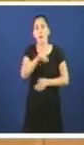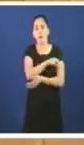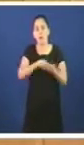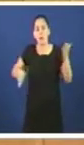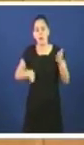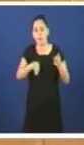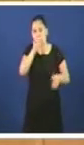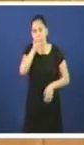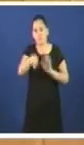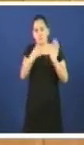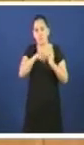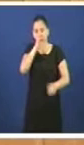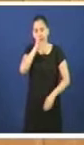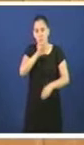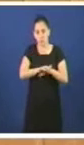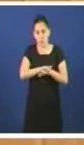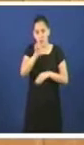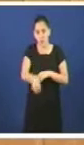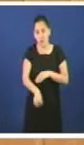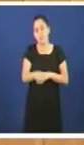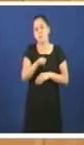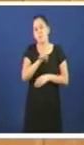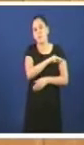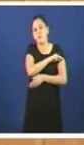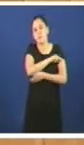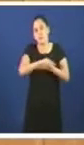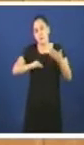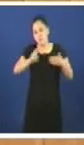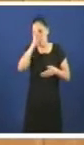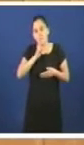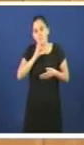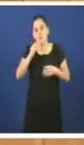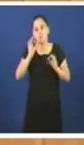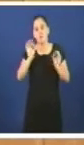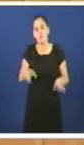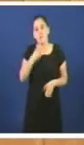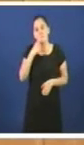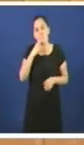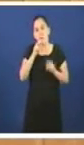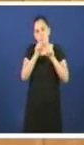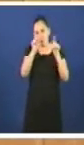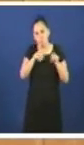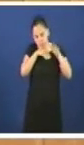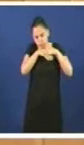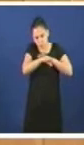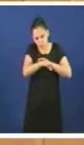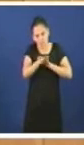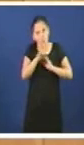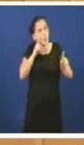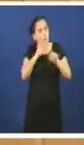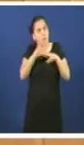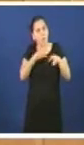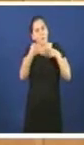país agotado es de sembrar en un cartón de tabaco burlando y si los controles policiales